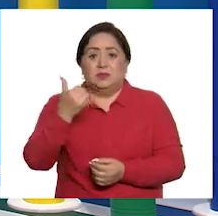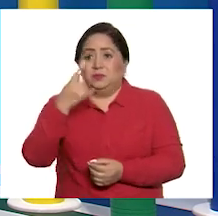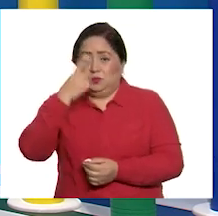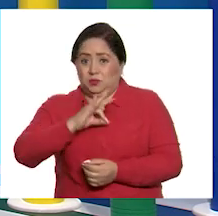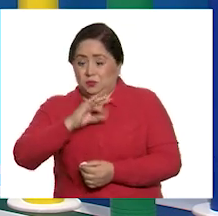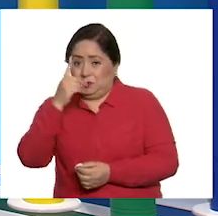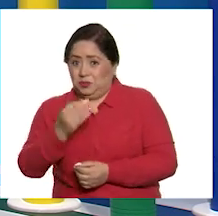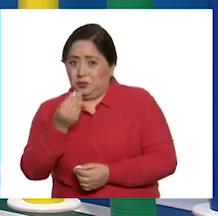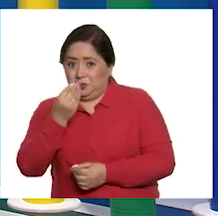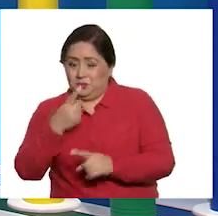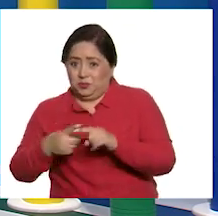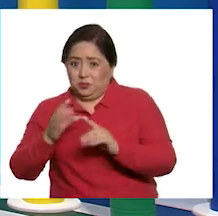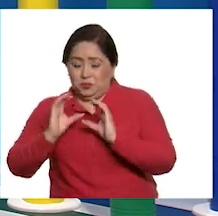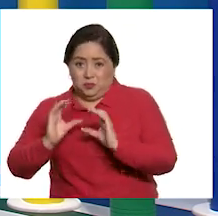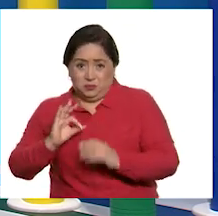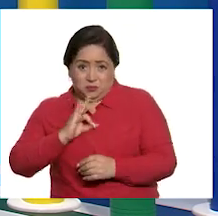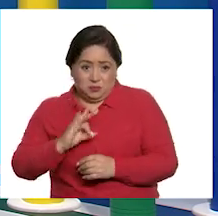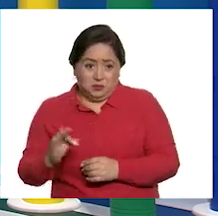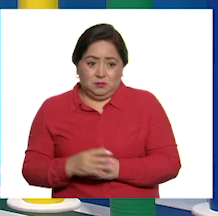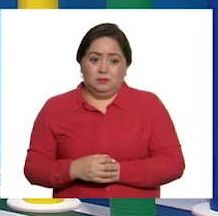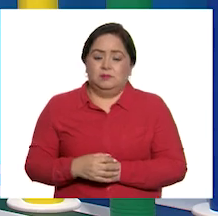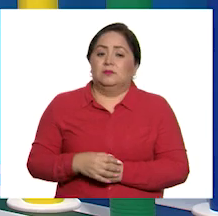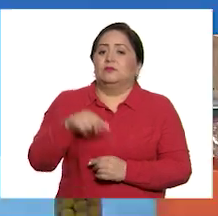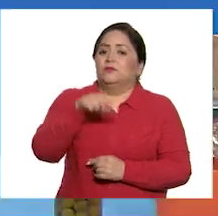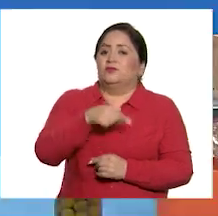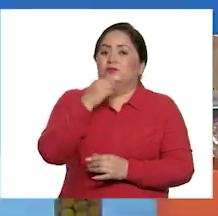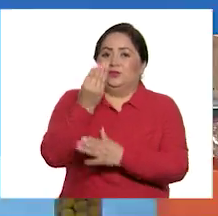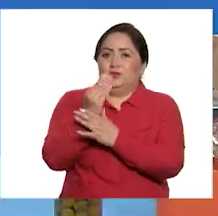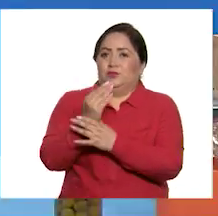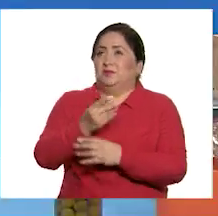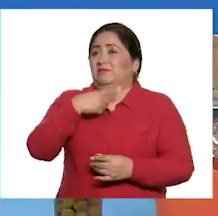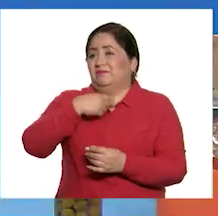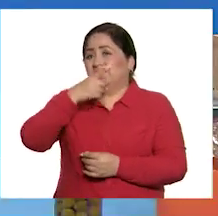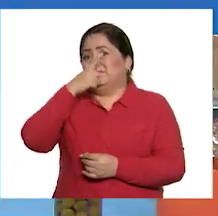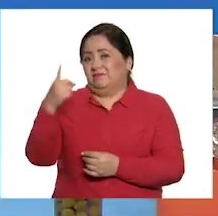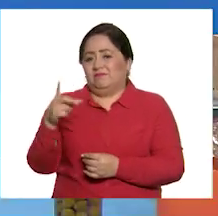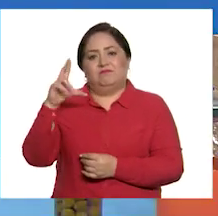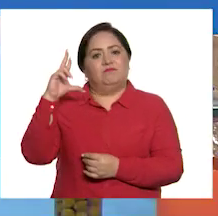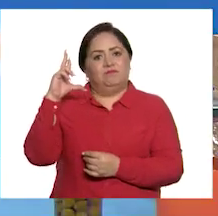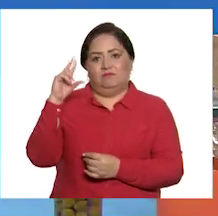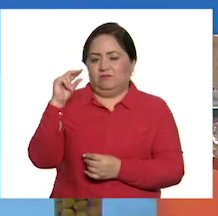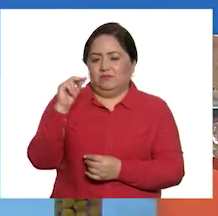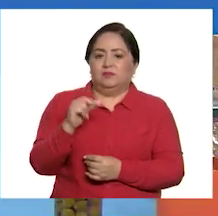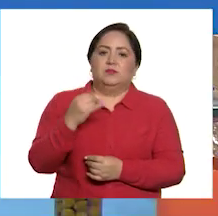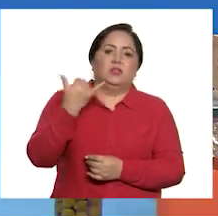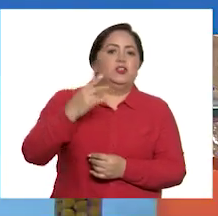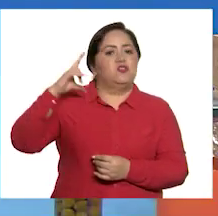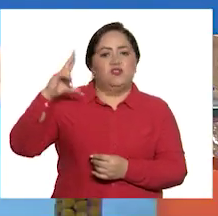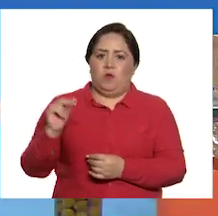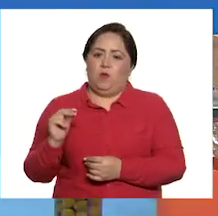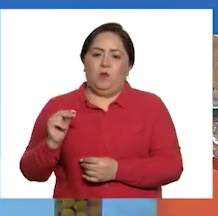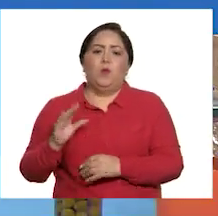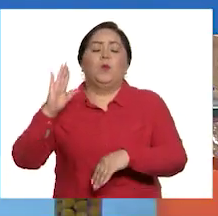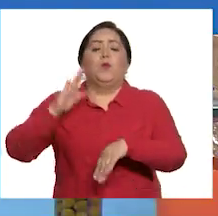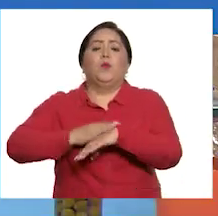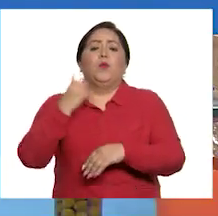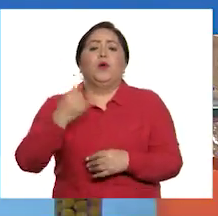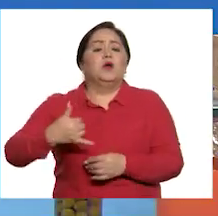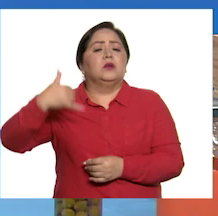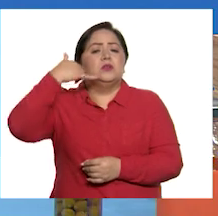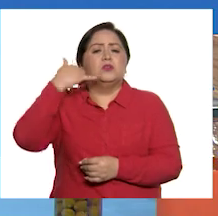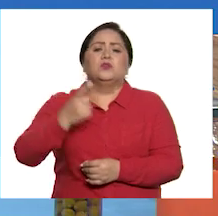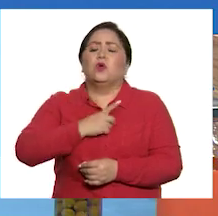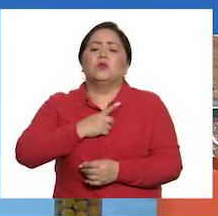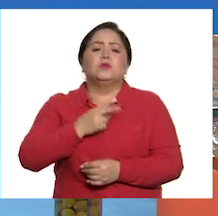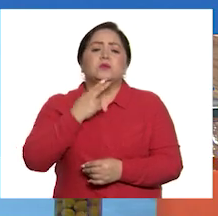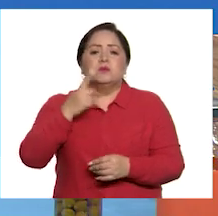se puede usar para conservar alimentos? Yo digo que no y no. Eso. Porque el celular sirve